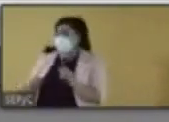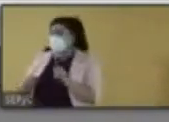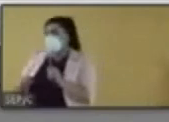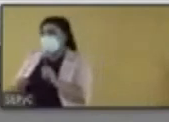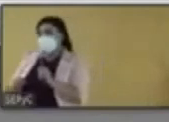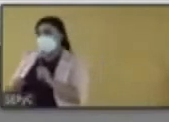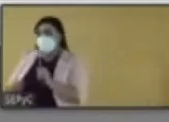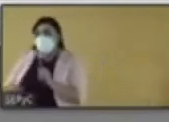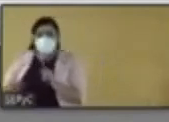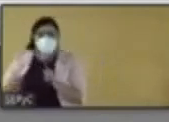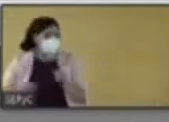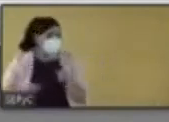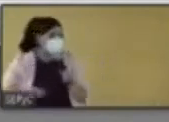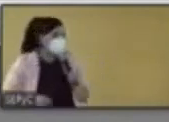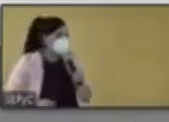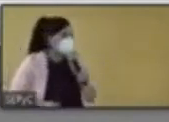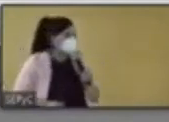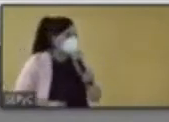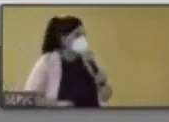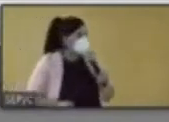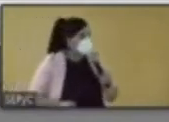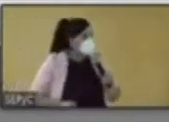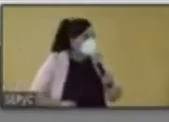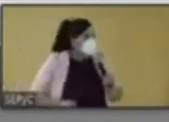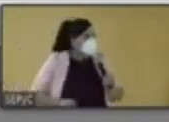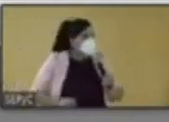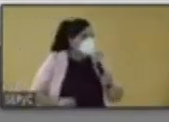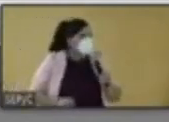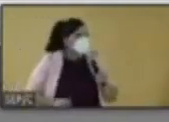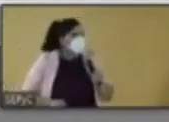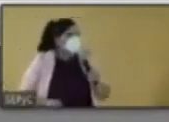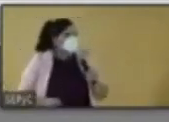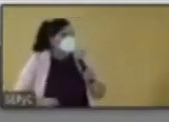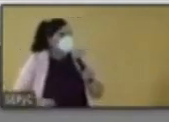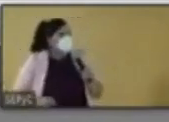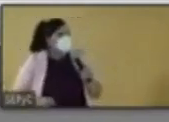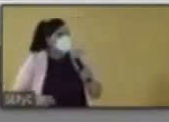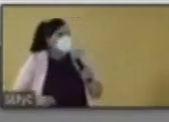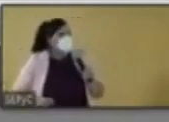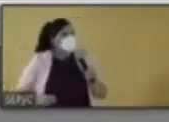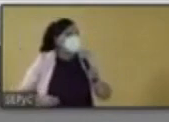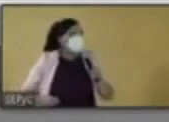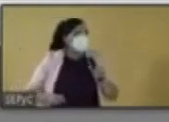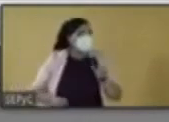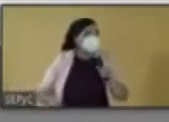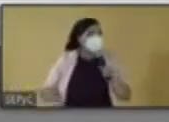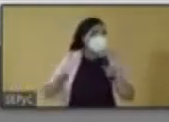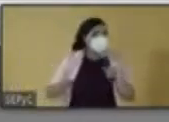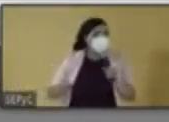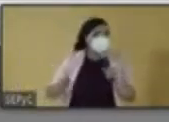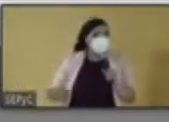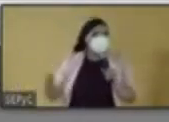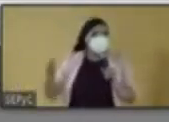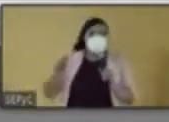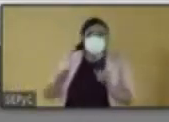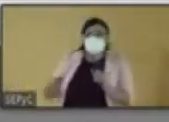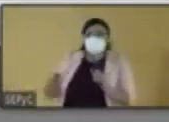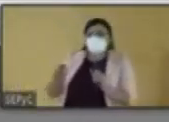variedad con que cuenta el sistema educativo en cuanto a las plazas. Al momento de tratar de especificar la función principal, debemos